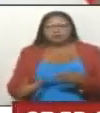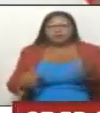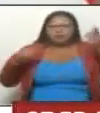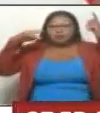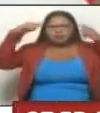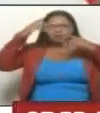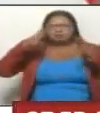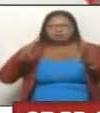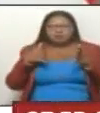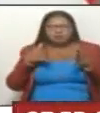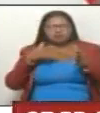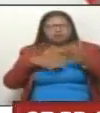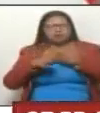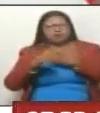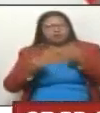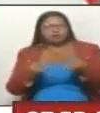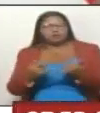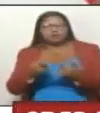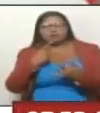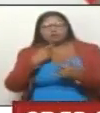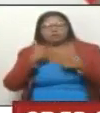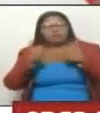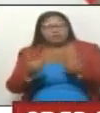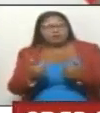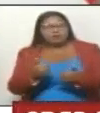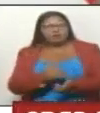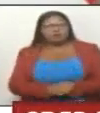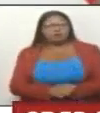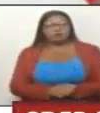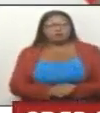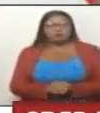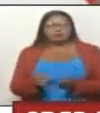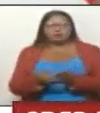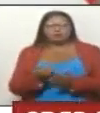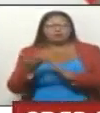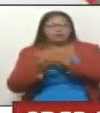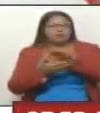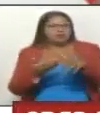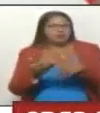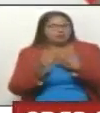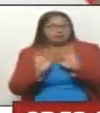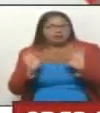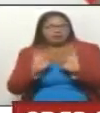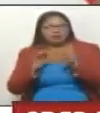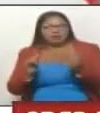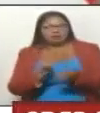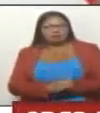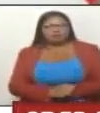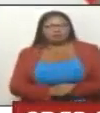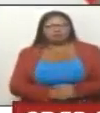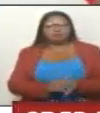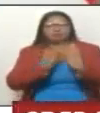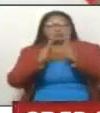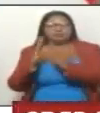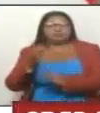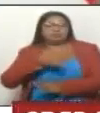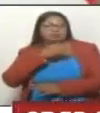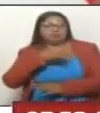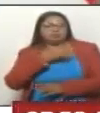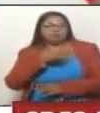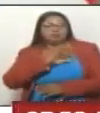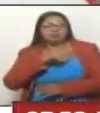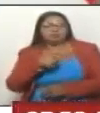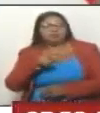logró que saliéramos con bien y sin costo grave en el orden social, en el orden del pueblo